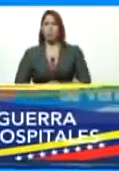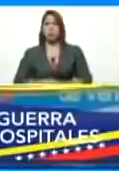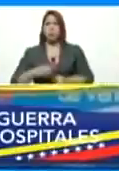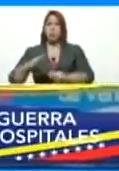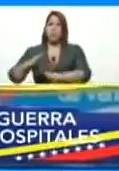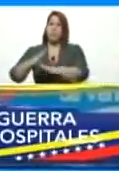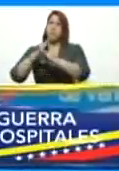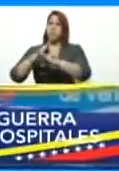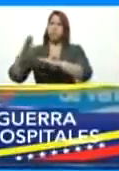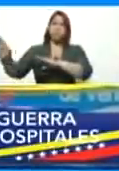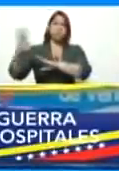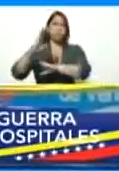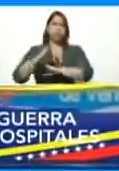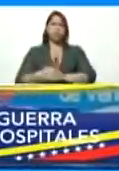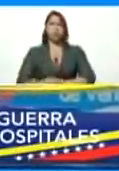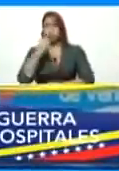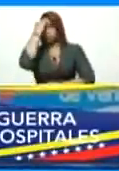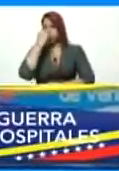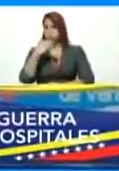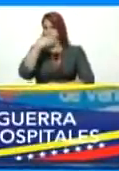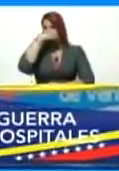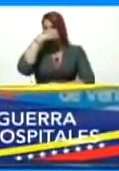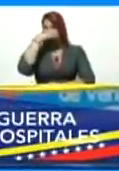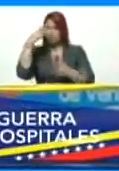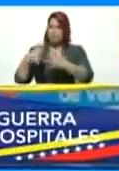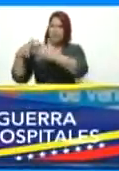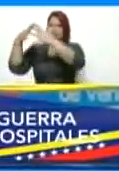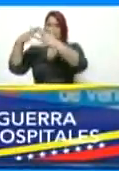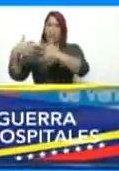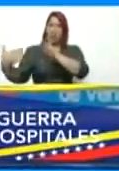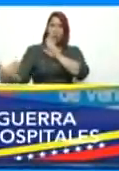criminales del imperio norteamericano